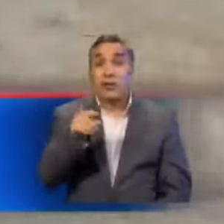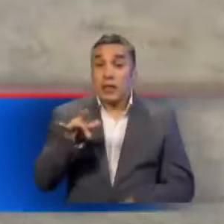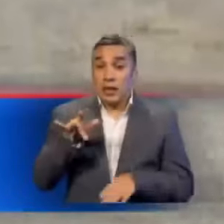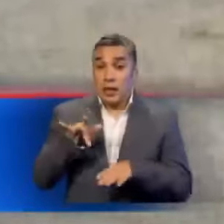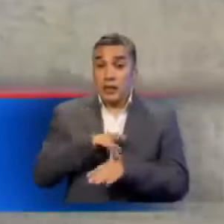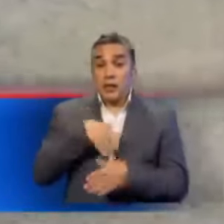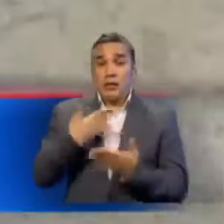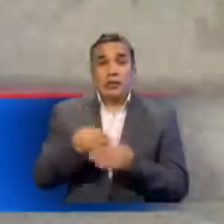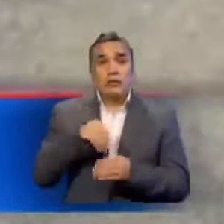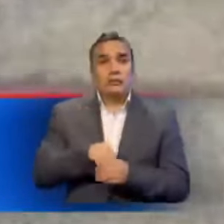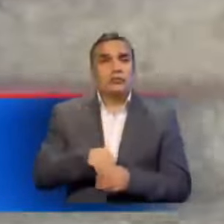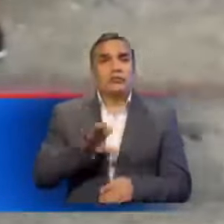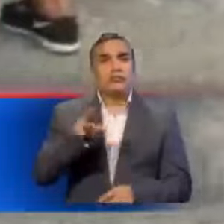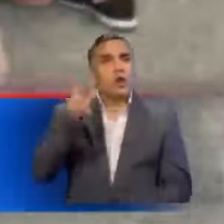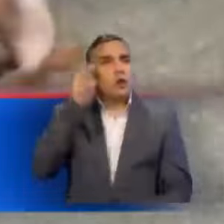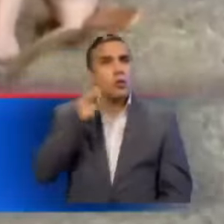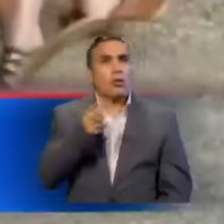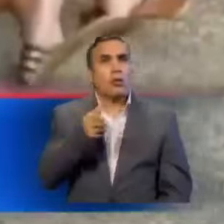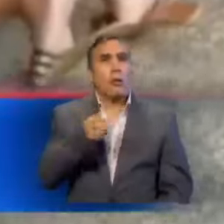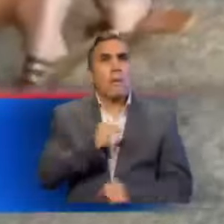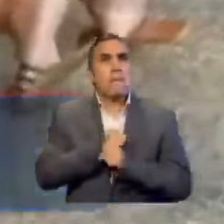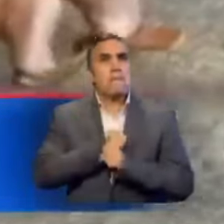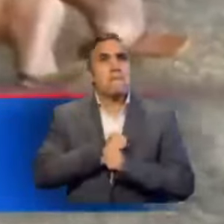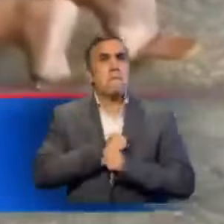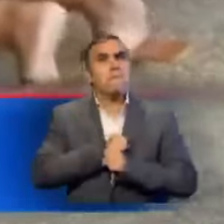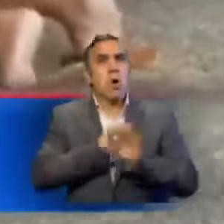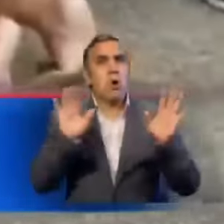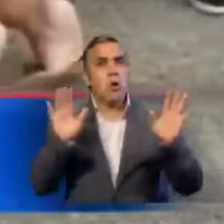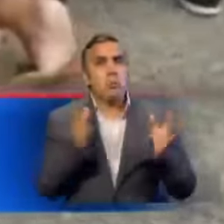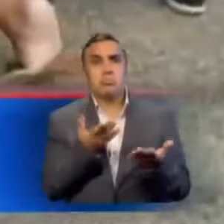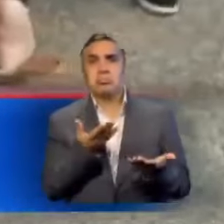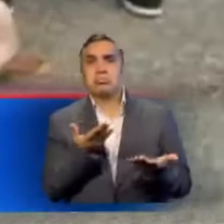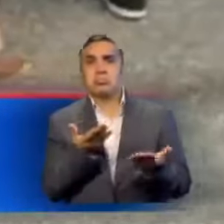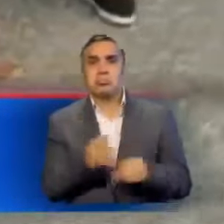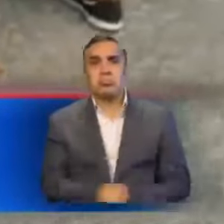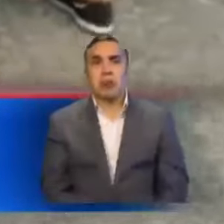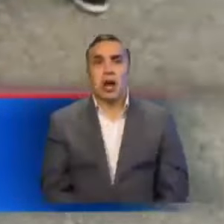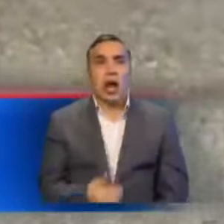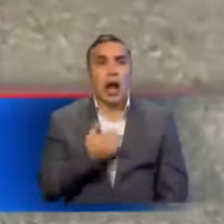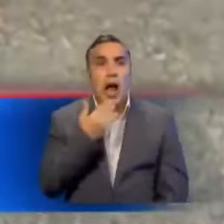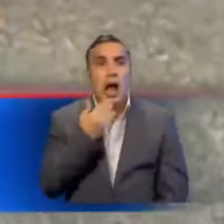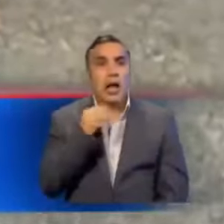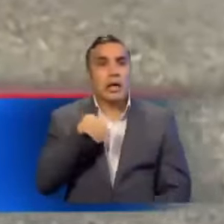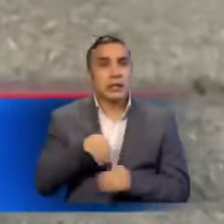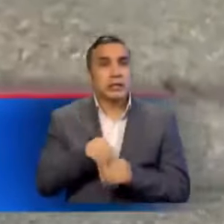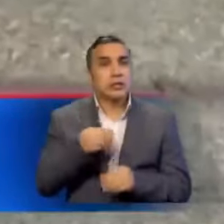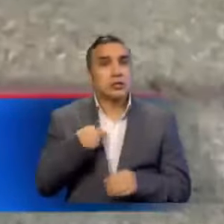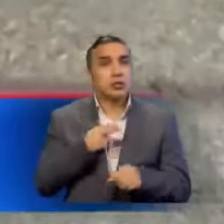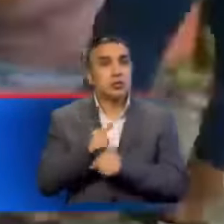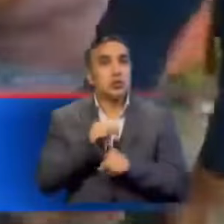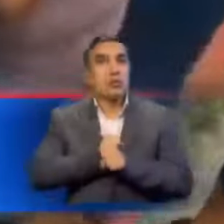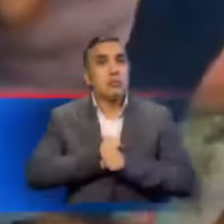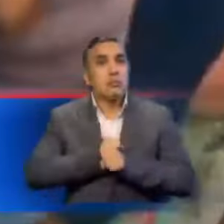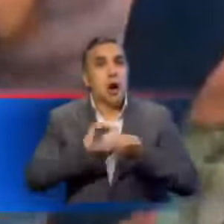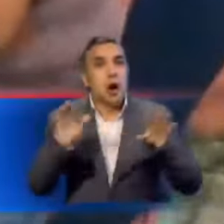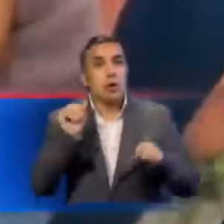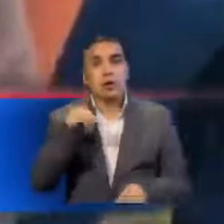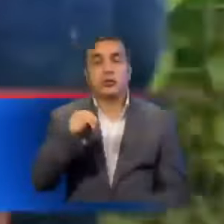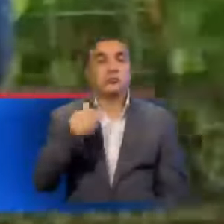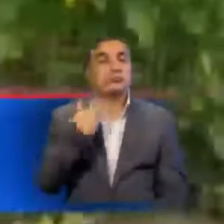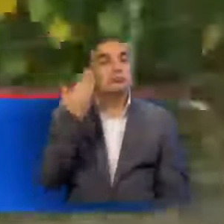temprano acá se escuchó una detonación, una explosión. No se sabe si de pronto había algún artefacto explosivo dentro de esta